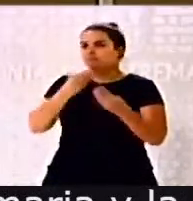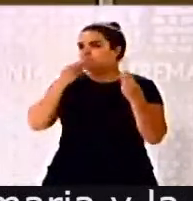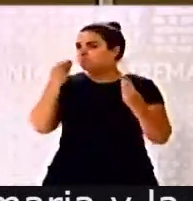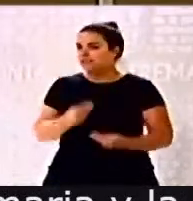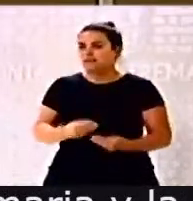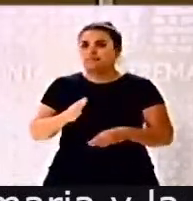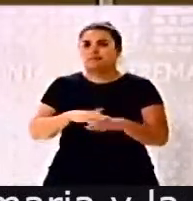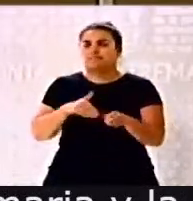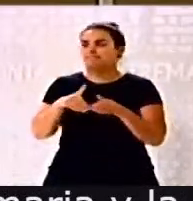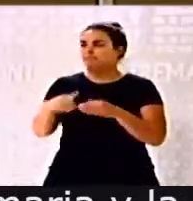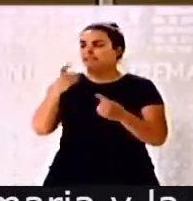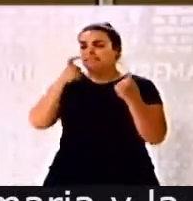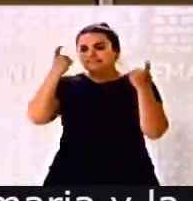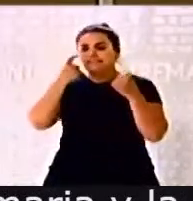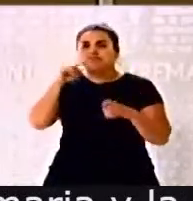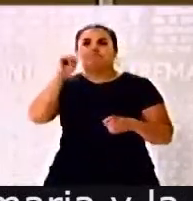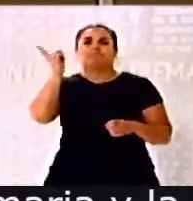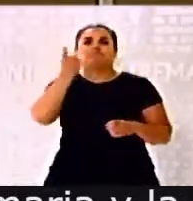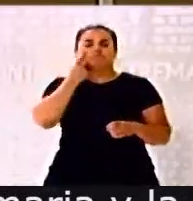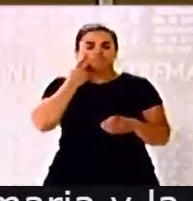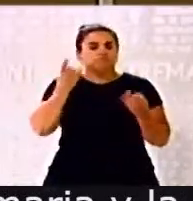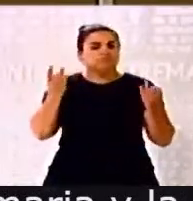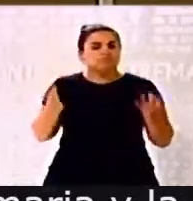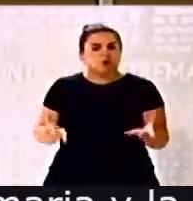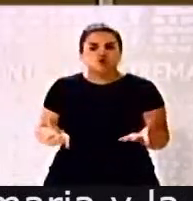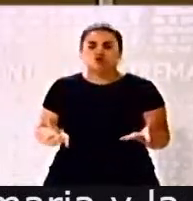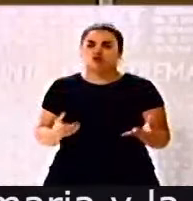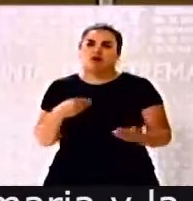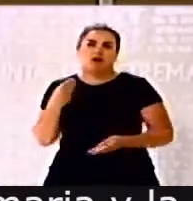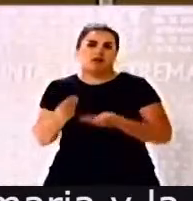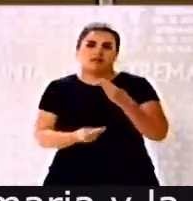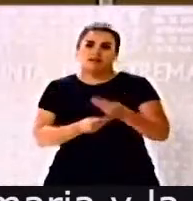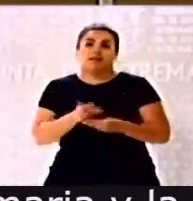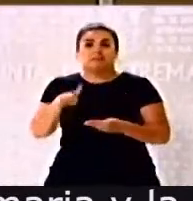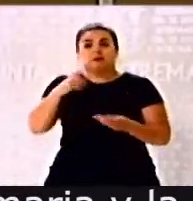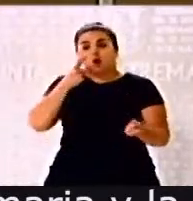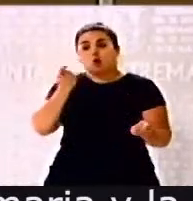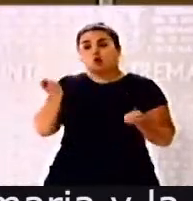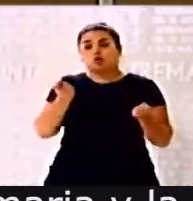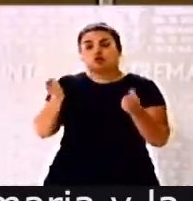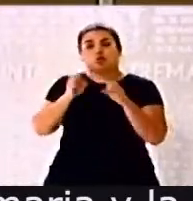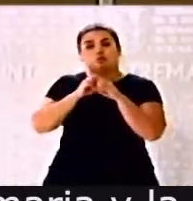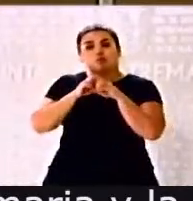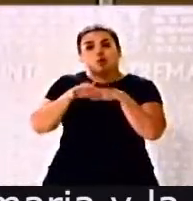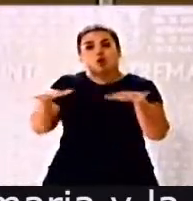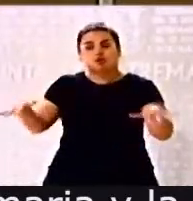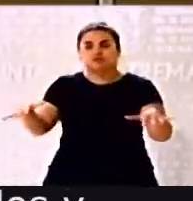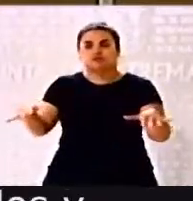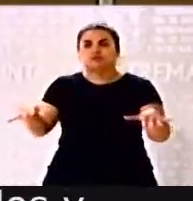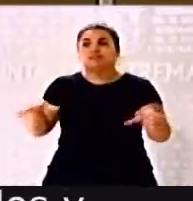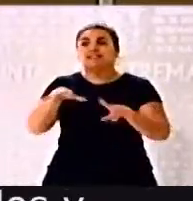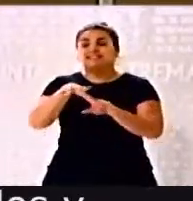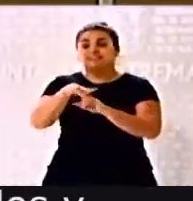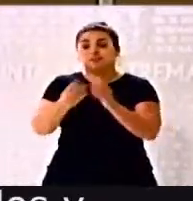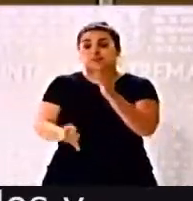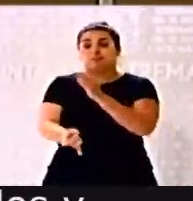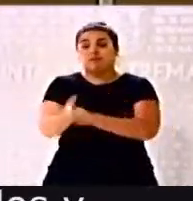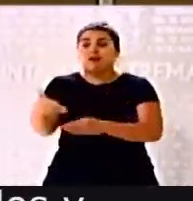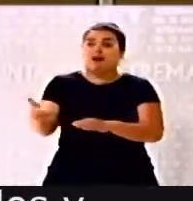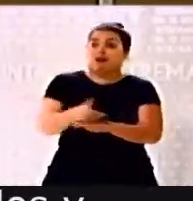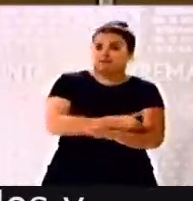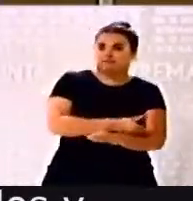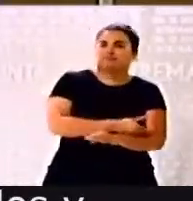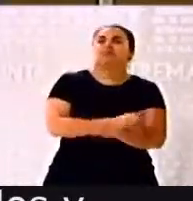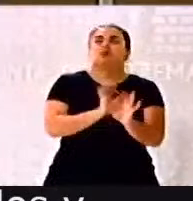para intentar detectar lo más precozmente posible y controlar los brotes justo en el momento en el que se estén